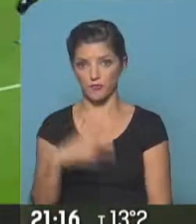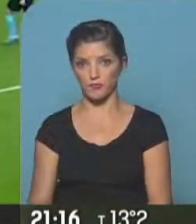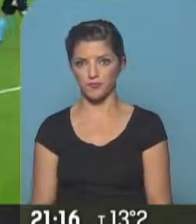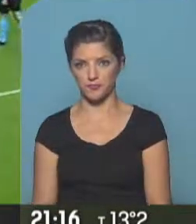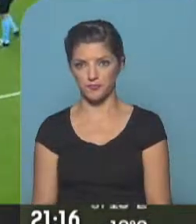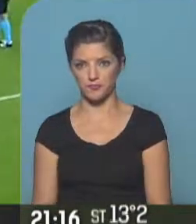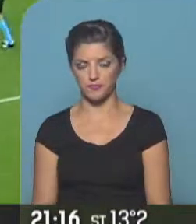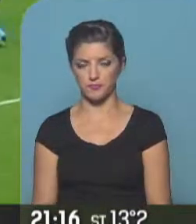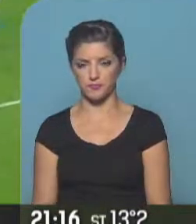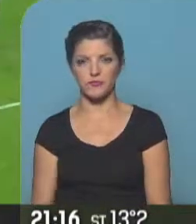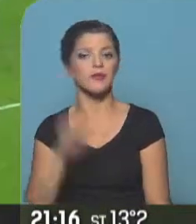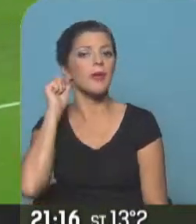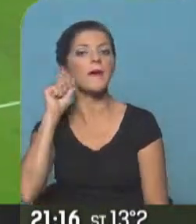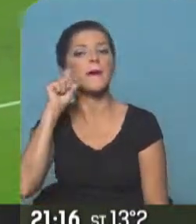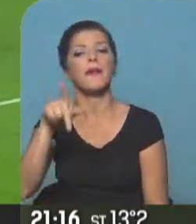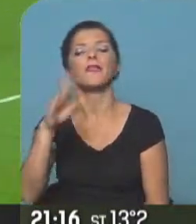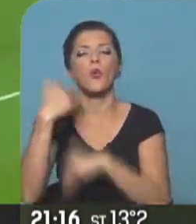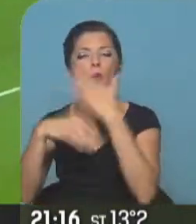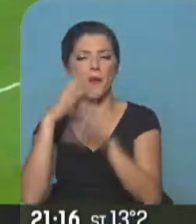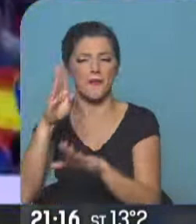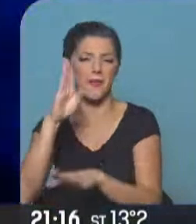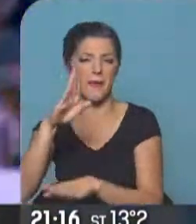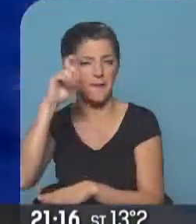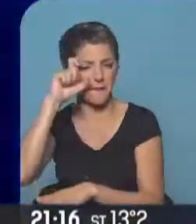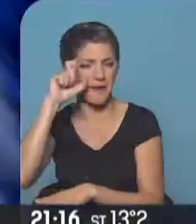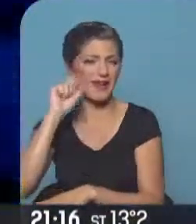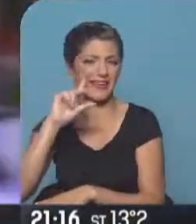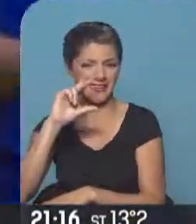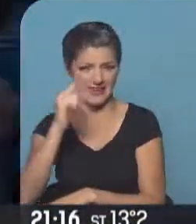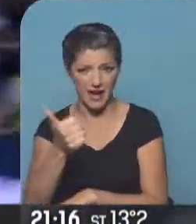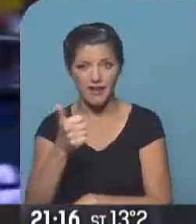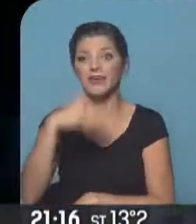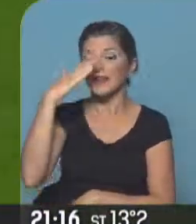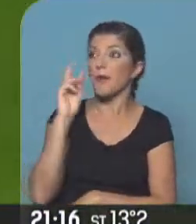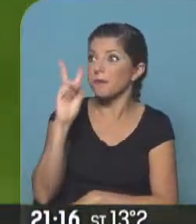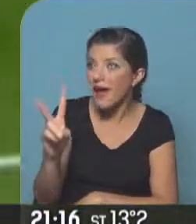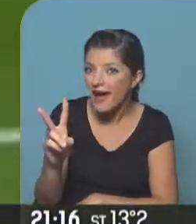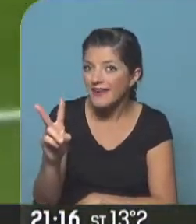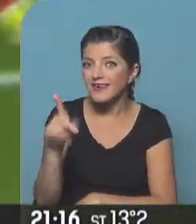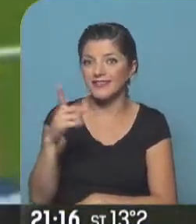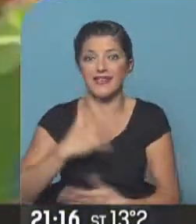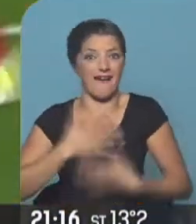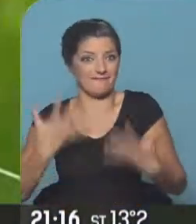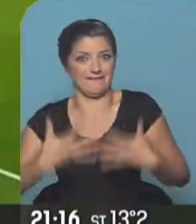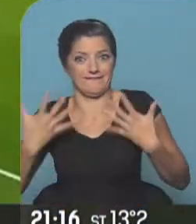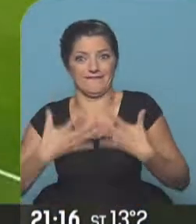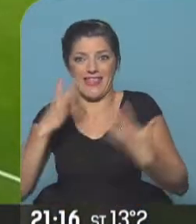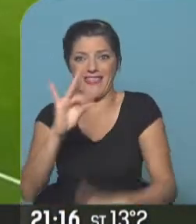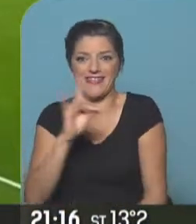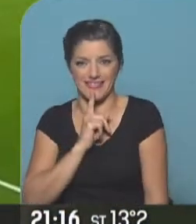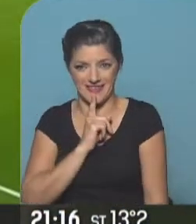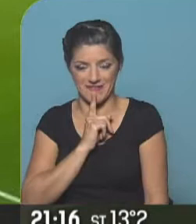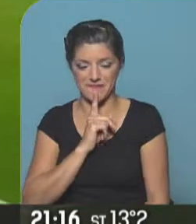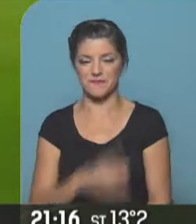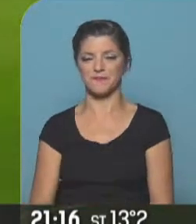del belga Batshuayi en el último minuto para el triunfo y este festejo de Antonio Conte para el